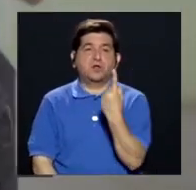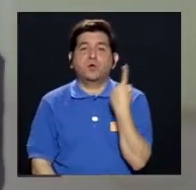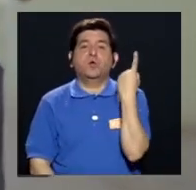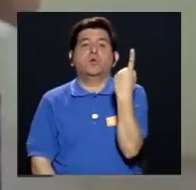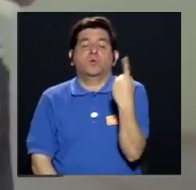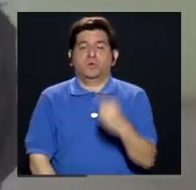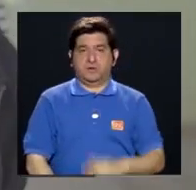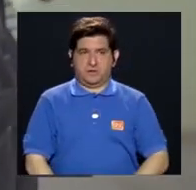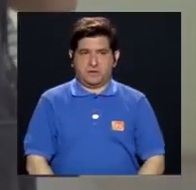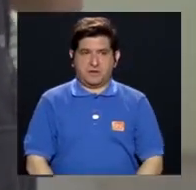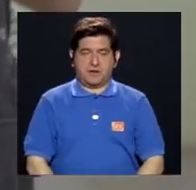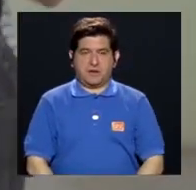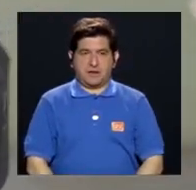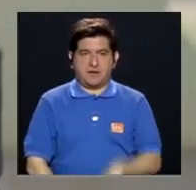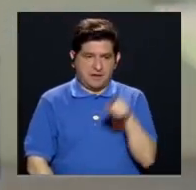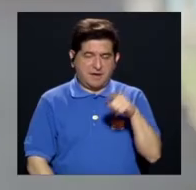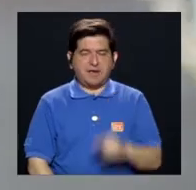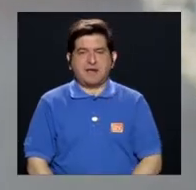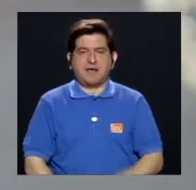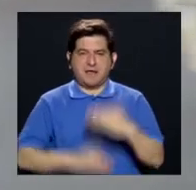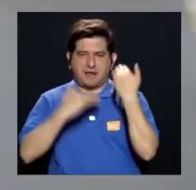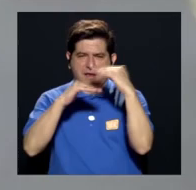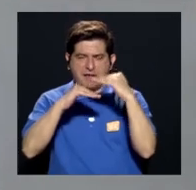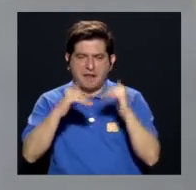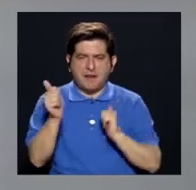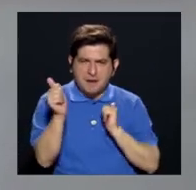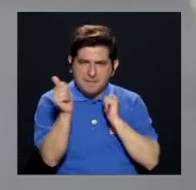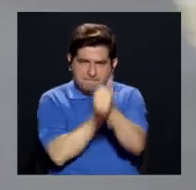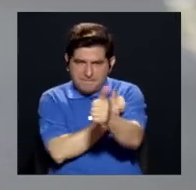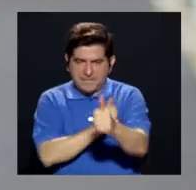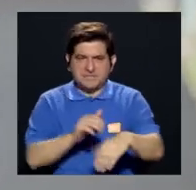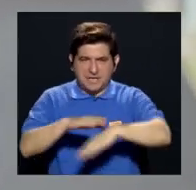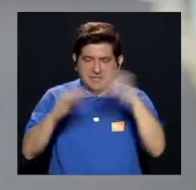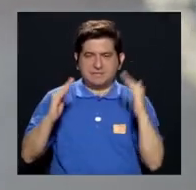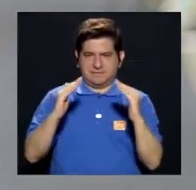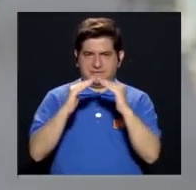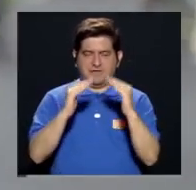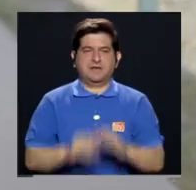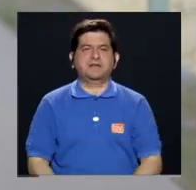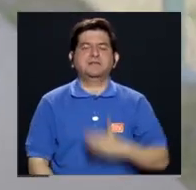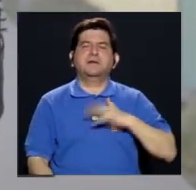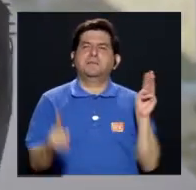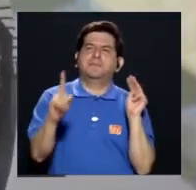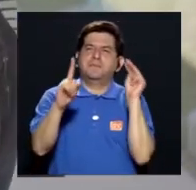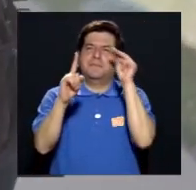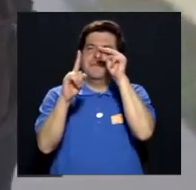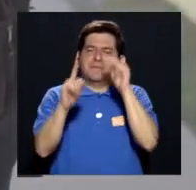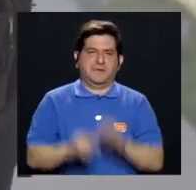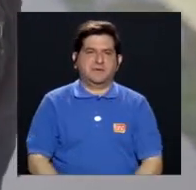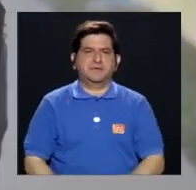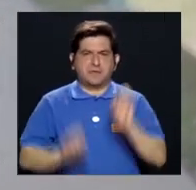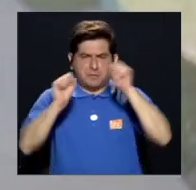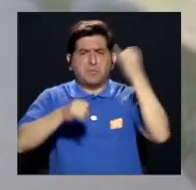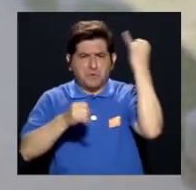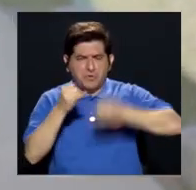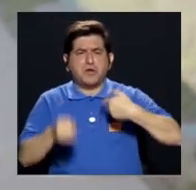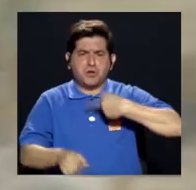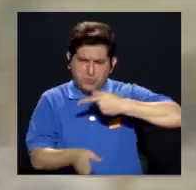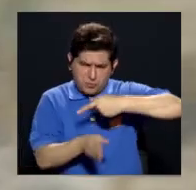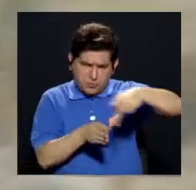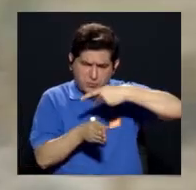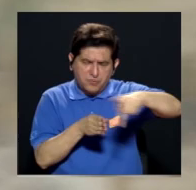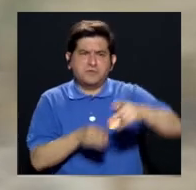que he pasado esos límites del hogar y mi meta es llegar a terminarla y ser una